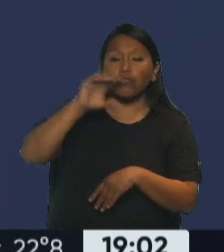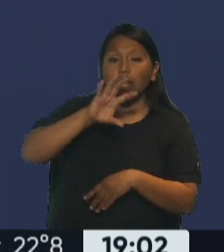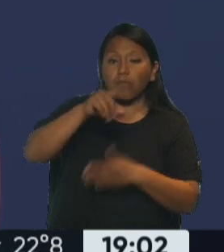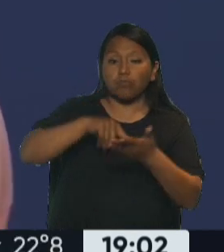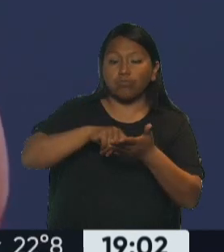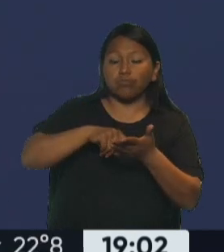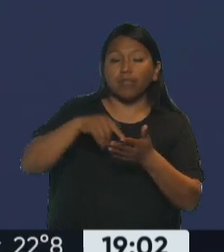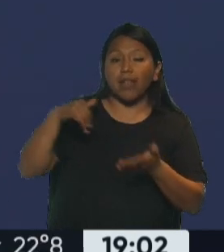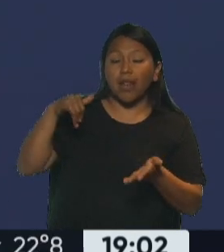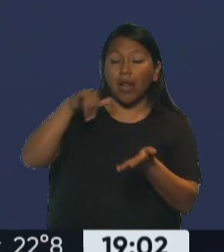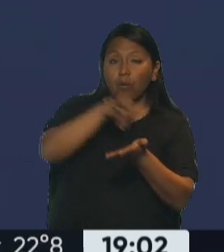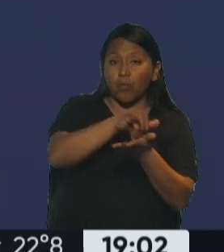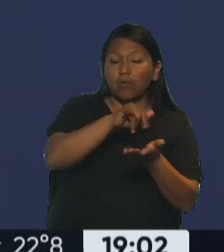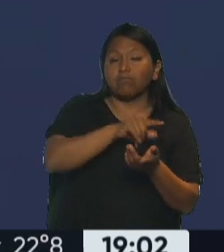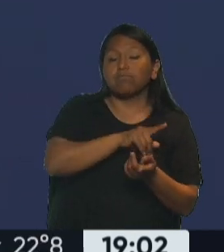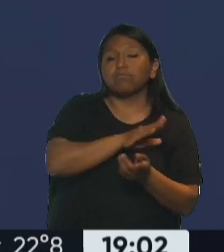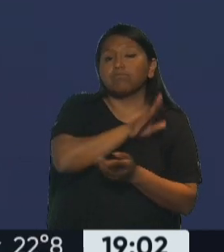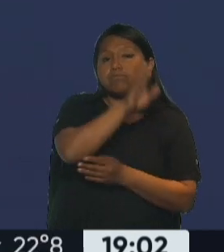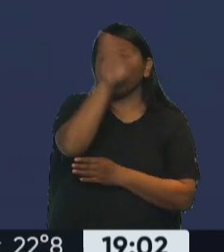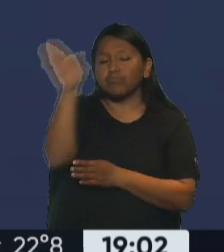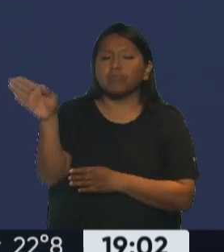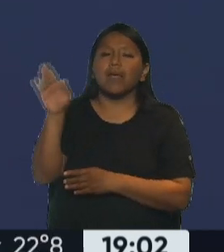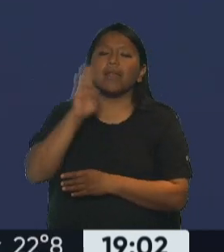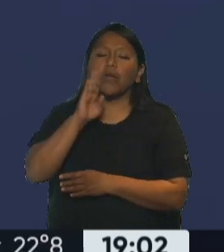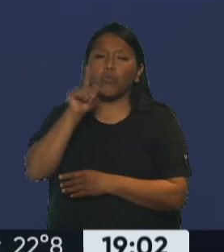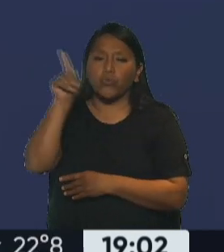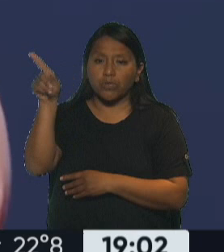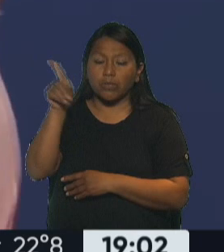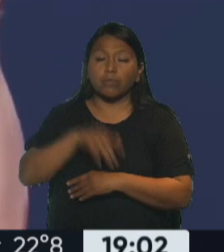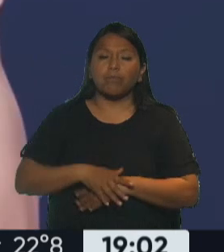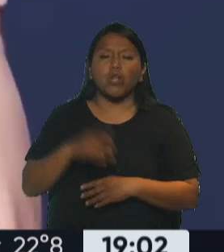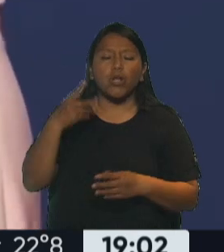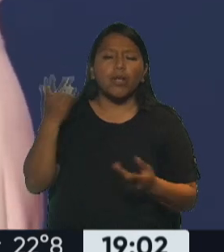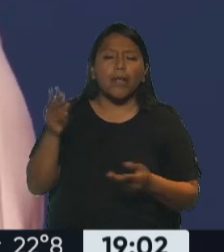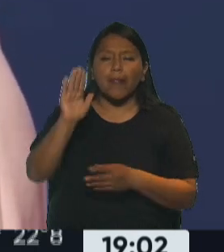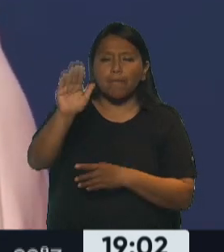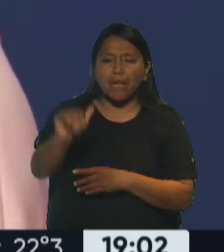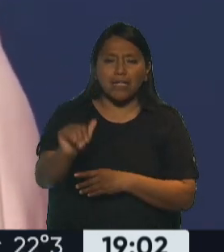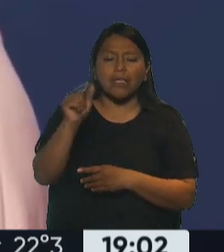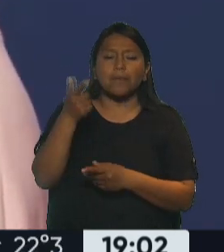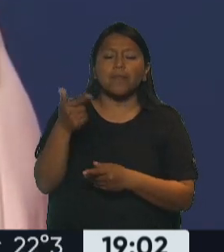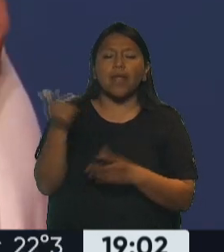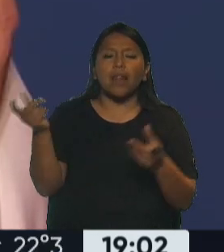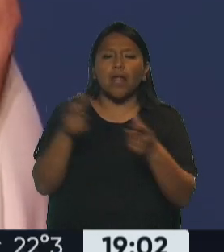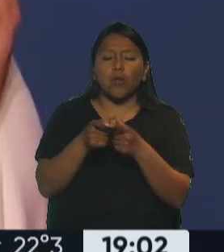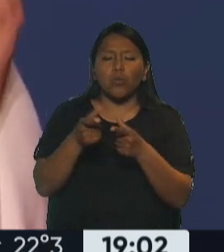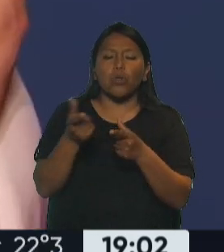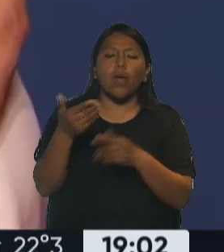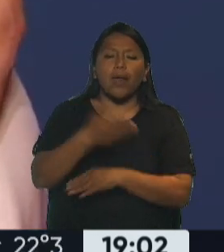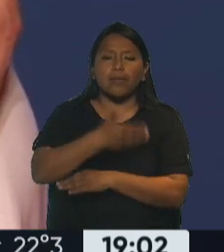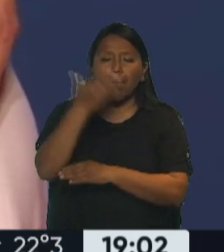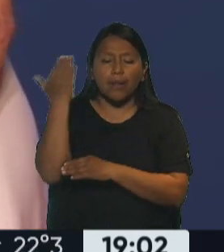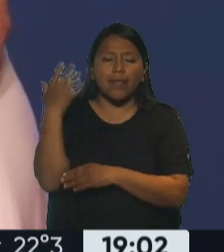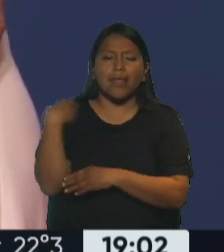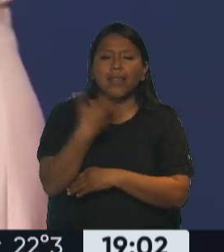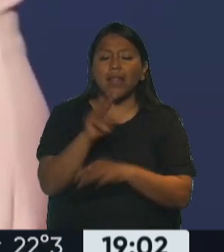desde el Aeropuerto Internacional de Ezeiza, hacia los Estados Unidos. El objetivo, participar el próximo martes en la reunión, la Asamblea